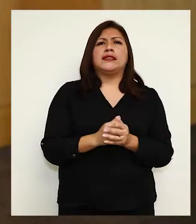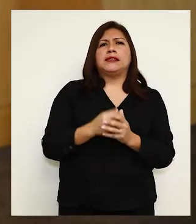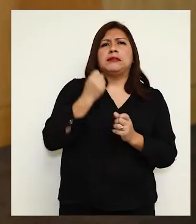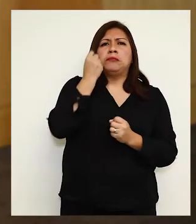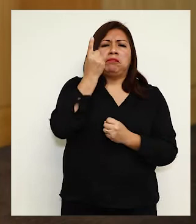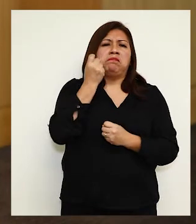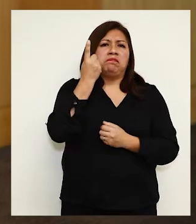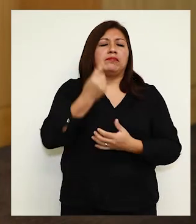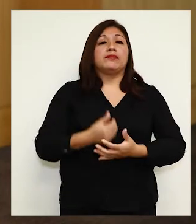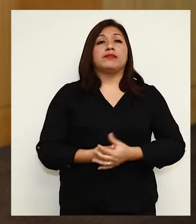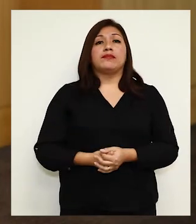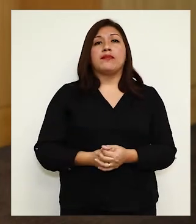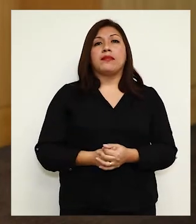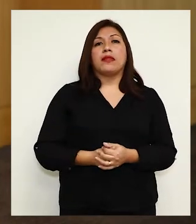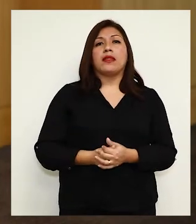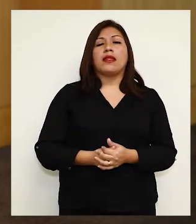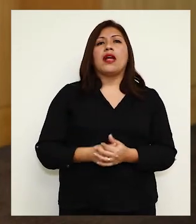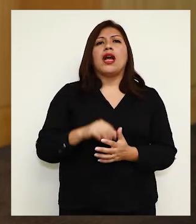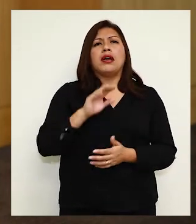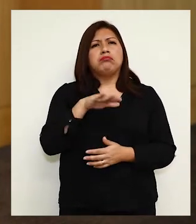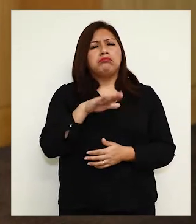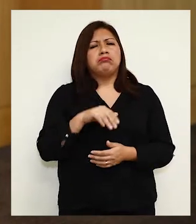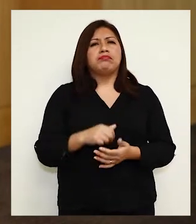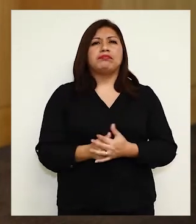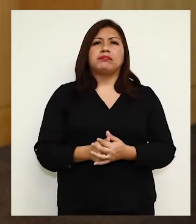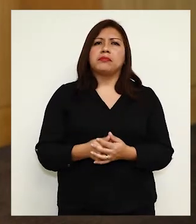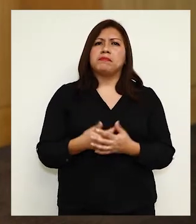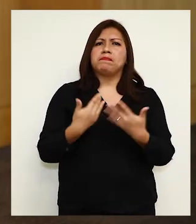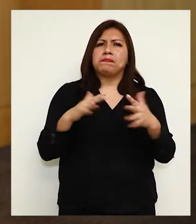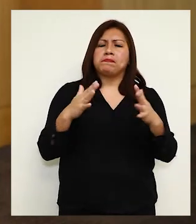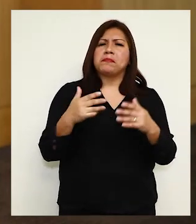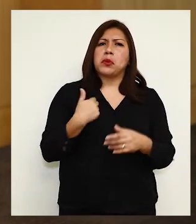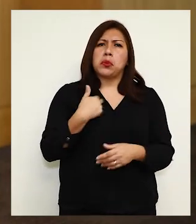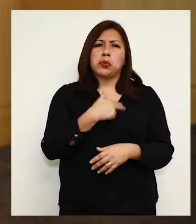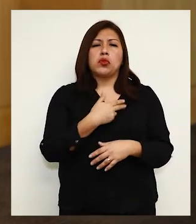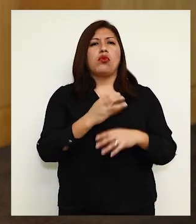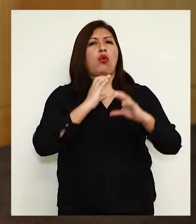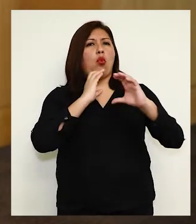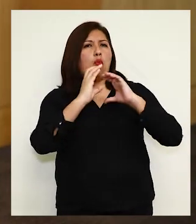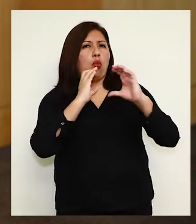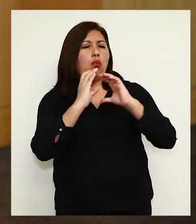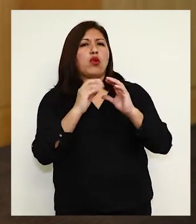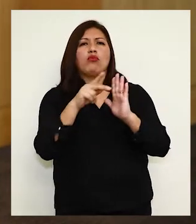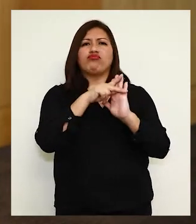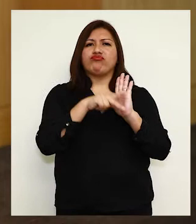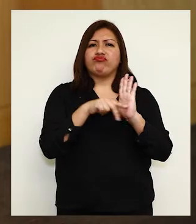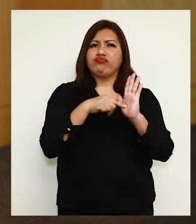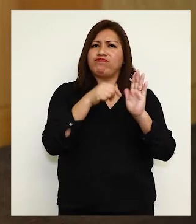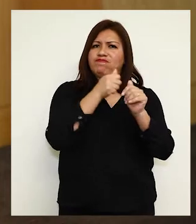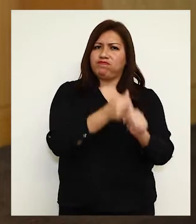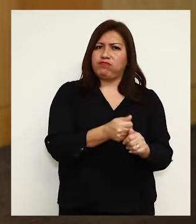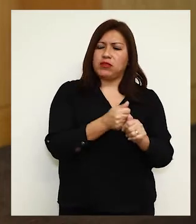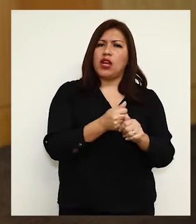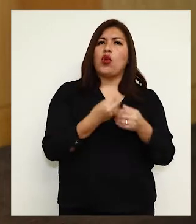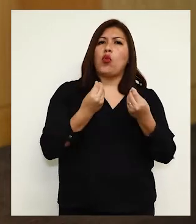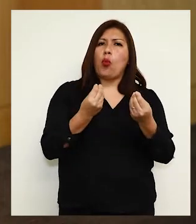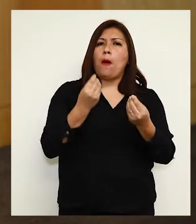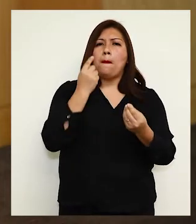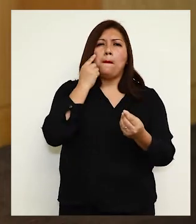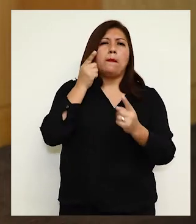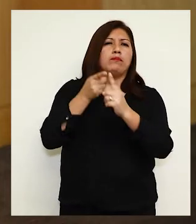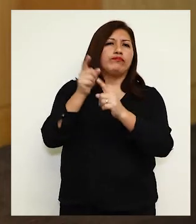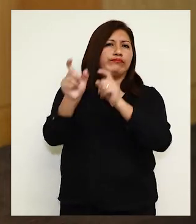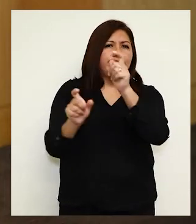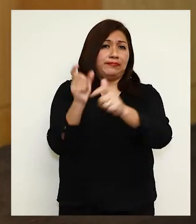En este contexto se está conversando sobre los protocolos, los nuevos protocolos que se tuvieron que ajustar para las personas